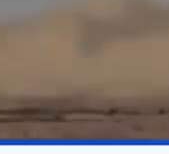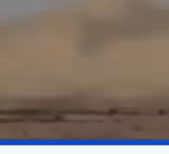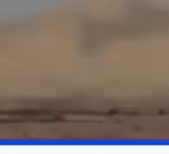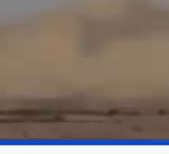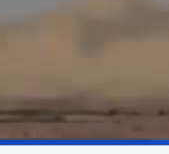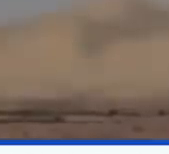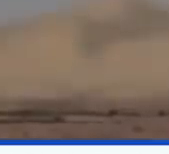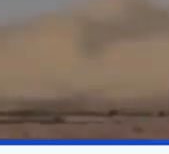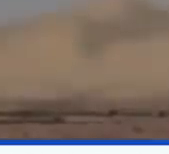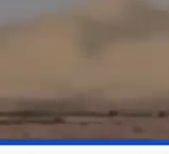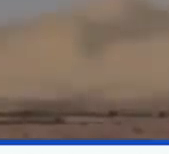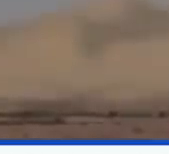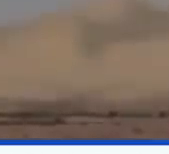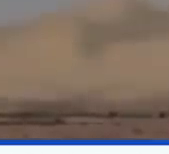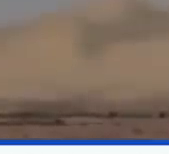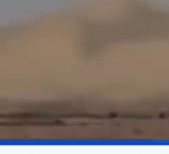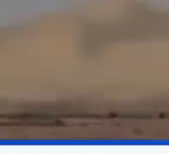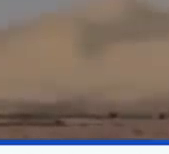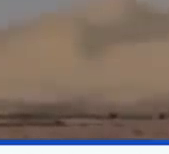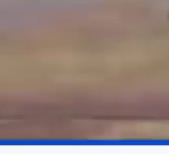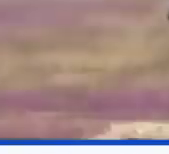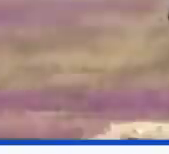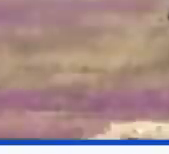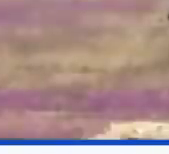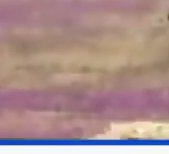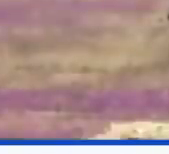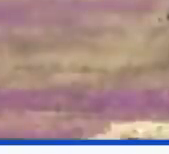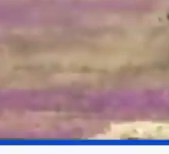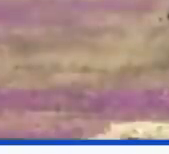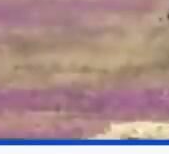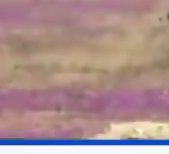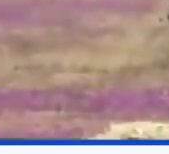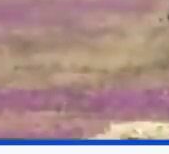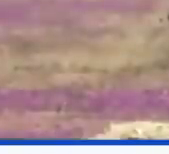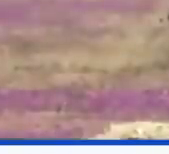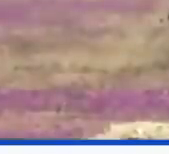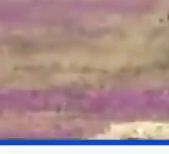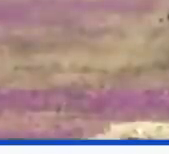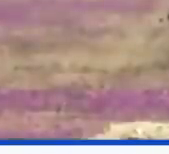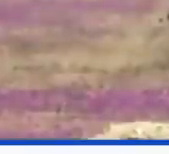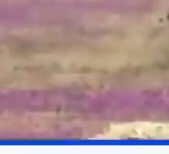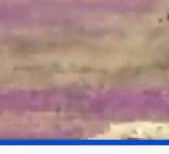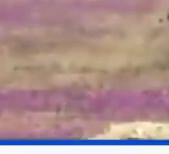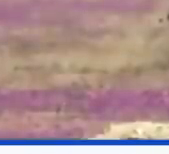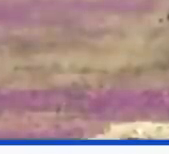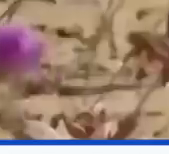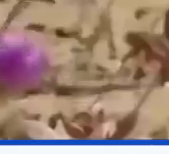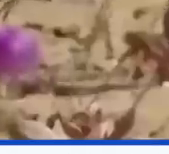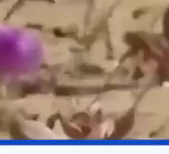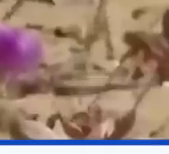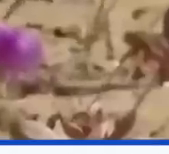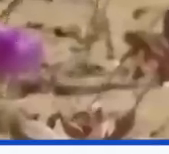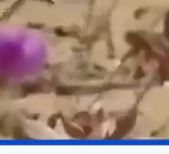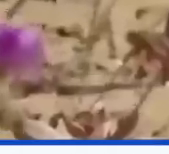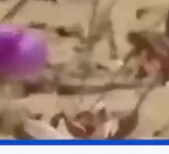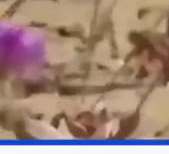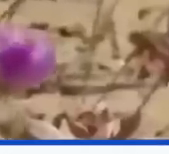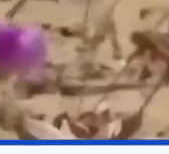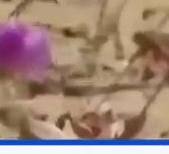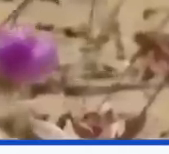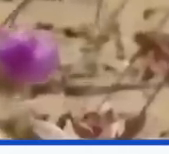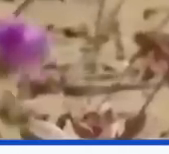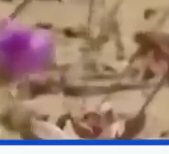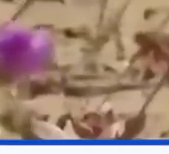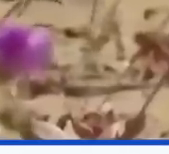consiguiendo que llegaban las tormentas primaverales las semillas entonces comiencen a germinar y luego florecer